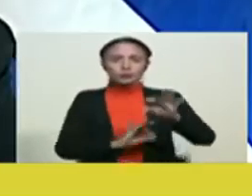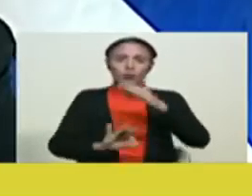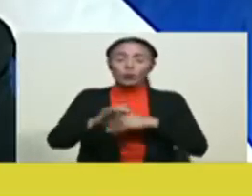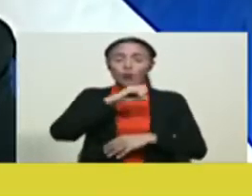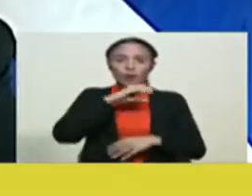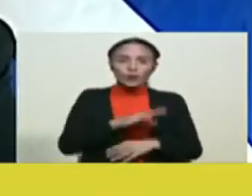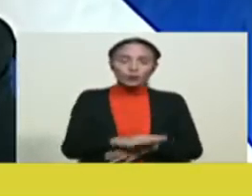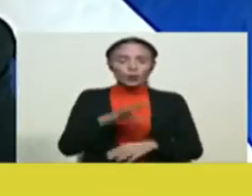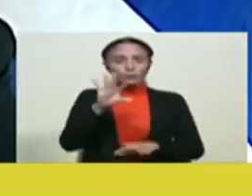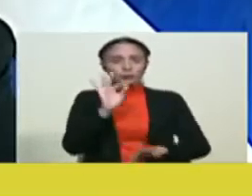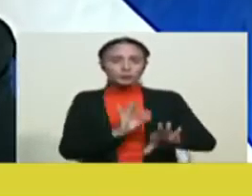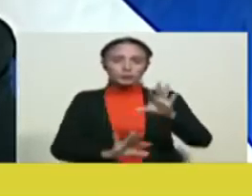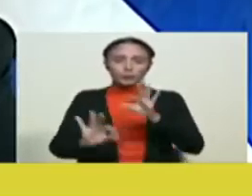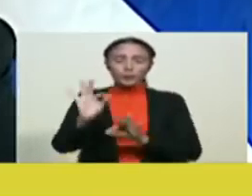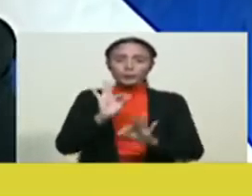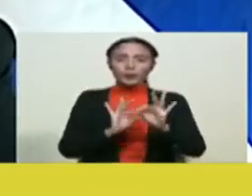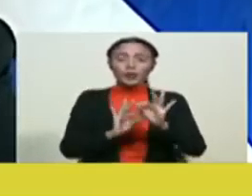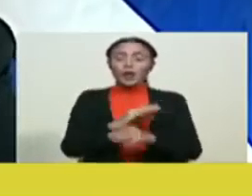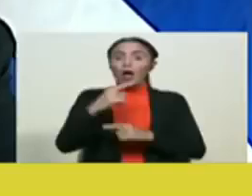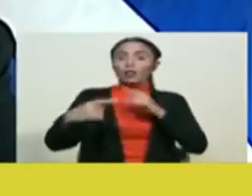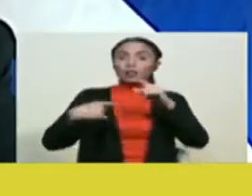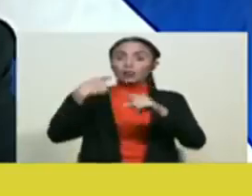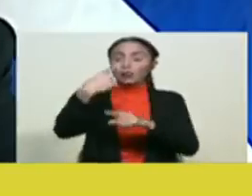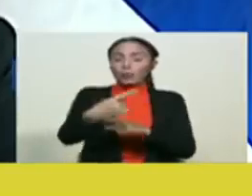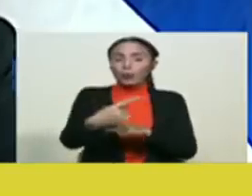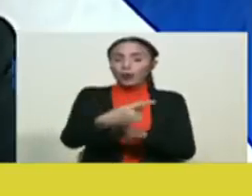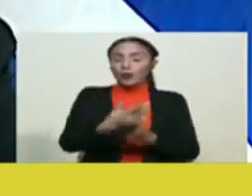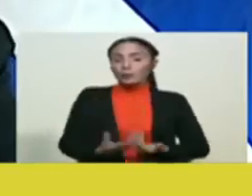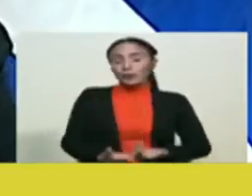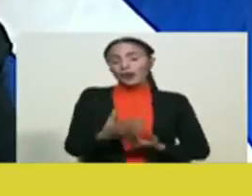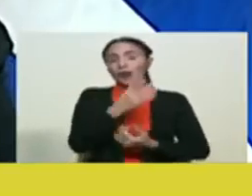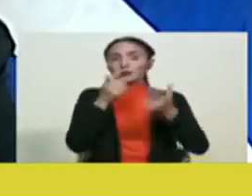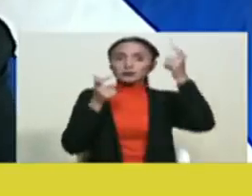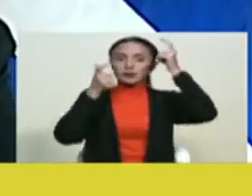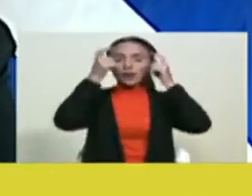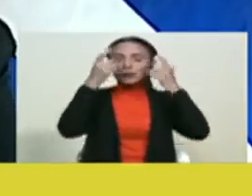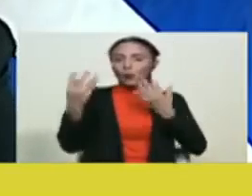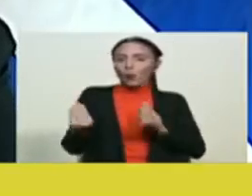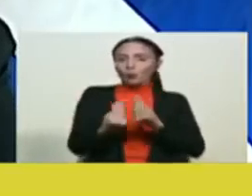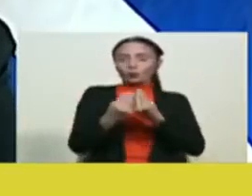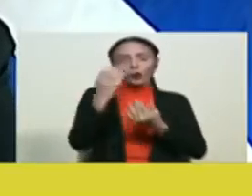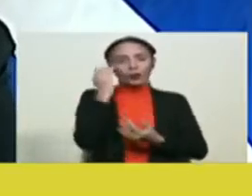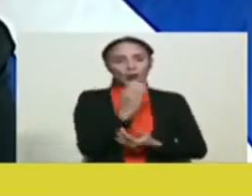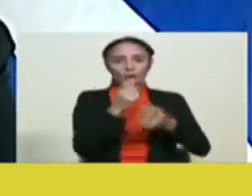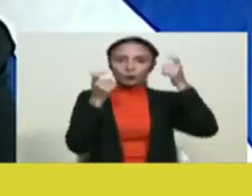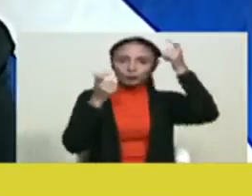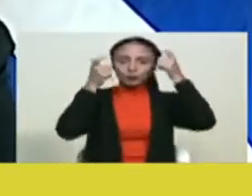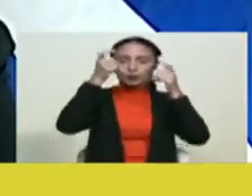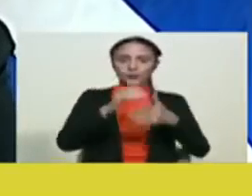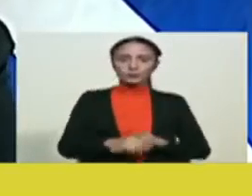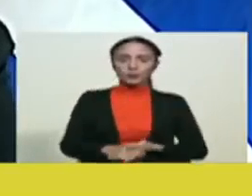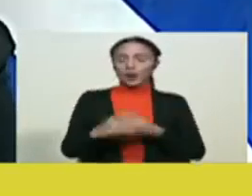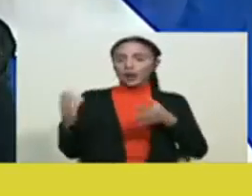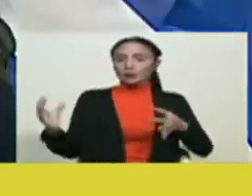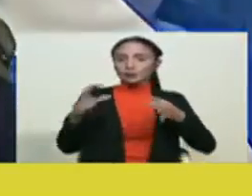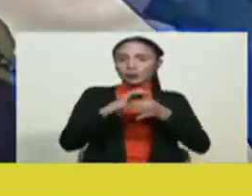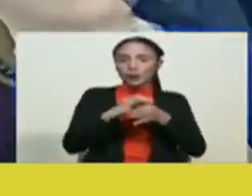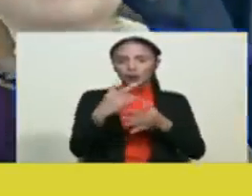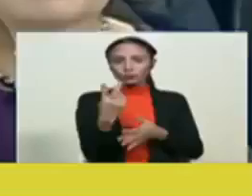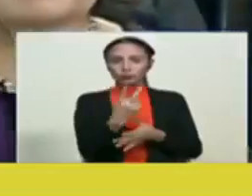y luego hecho realidad junto a su hijo hugo chávez padre e hijos y se asumirán los